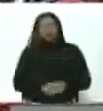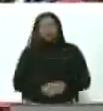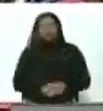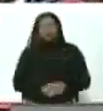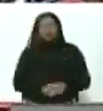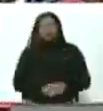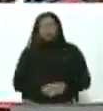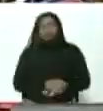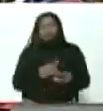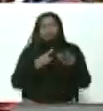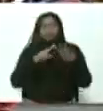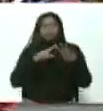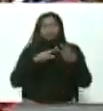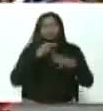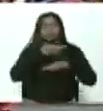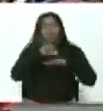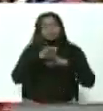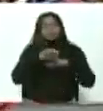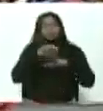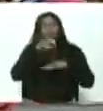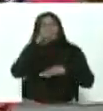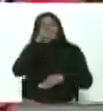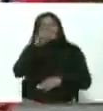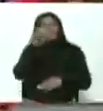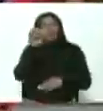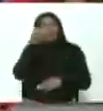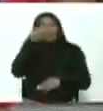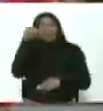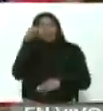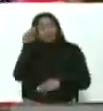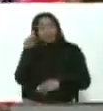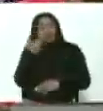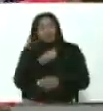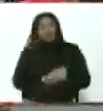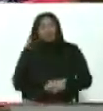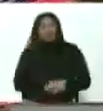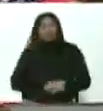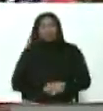En el municipio Peña, Albert María Guatache.